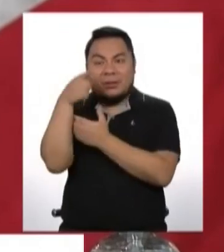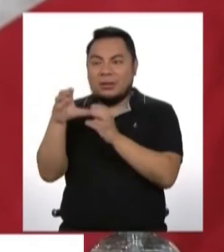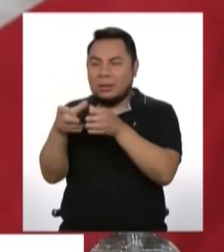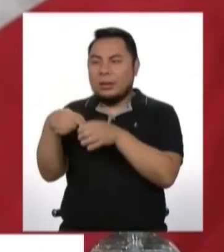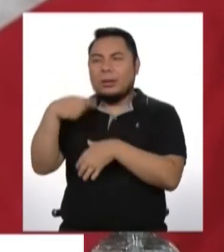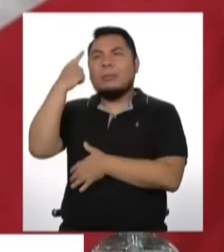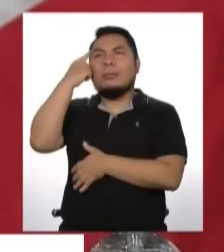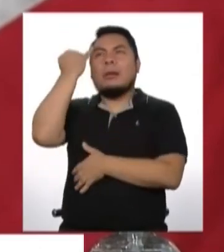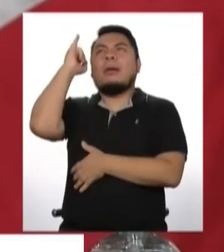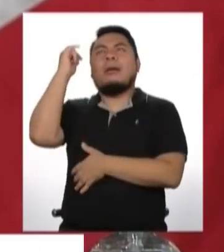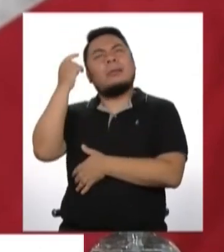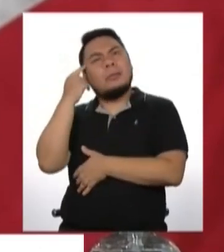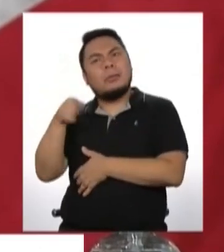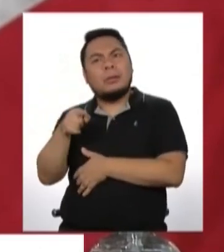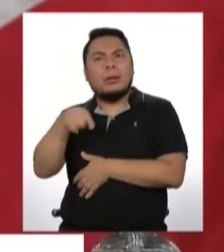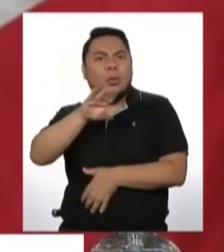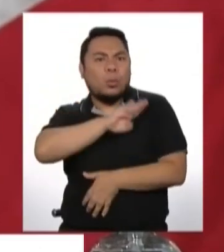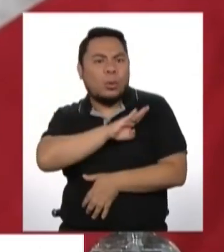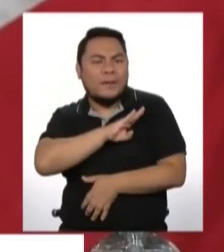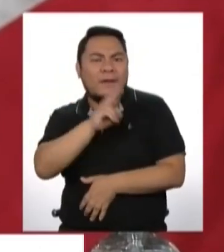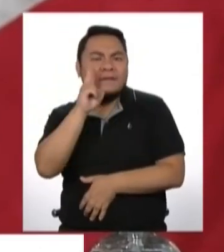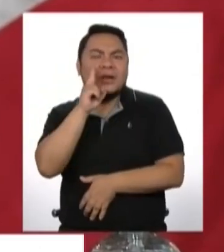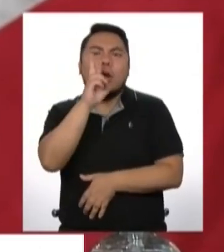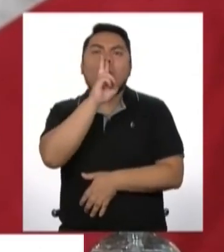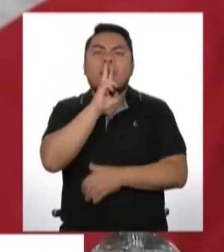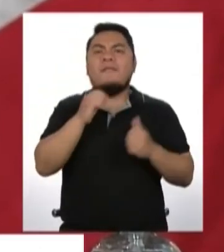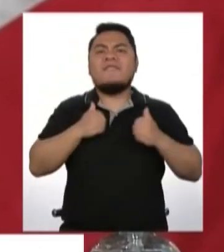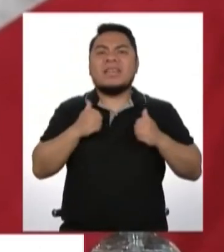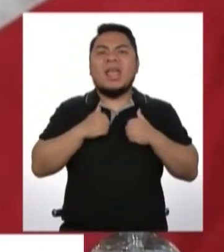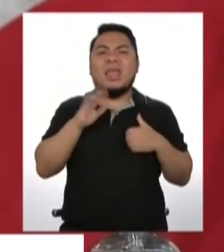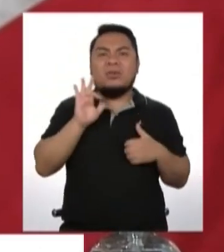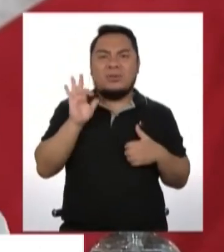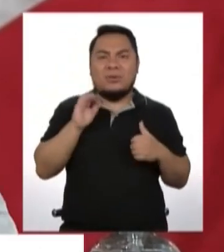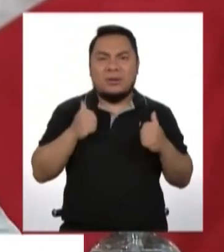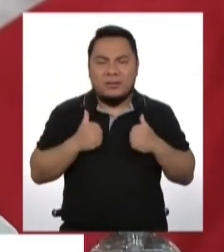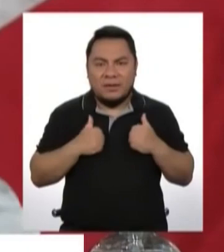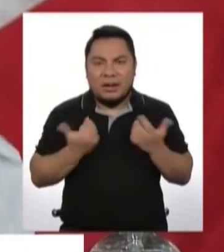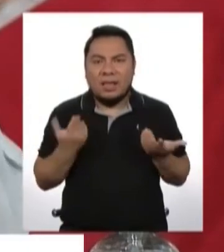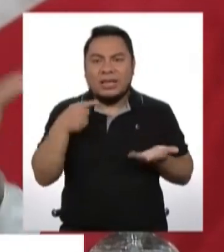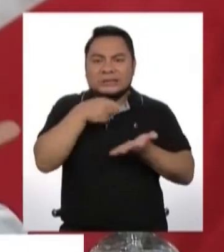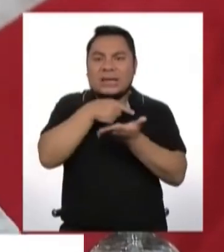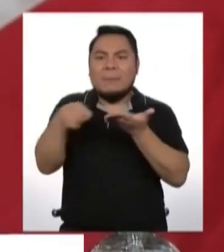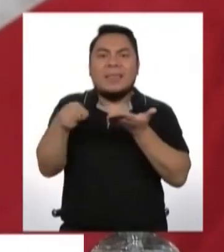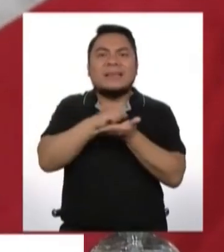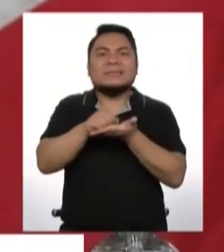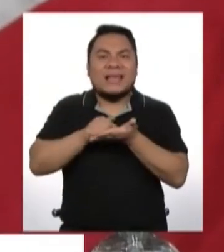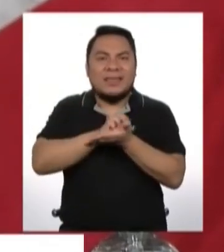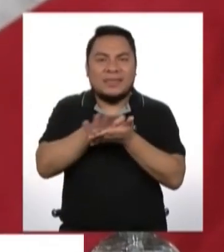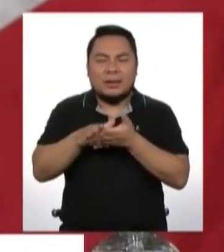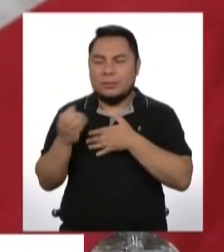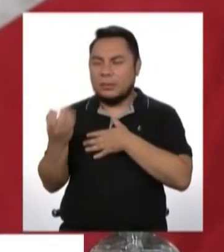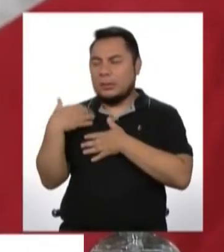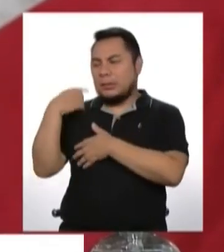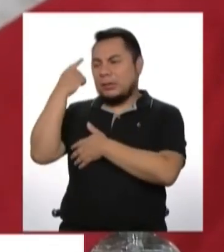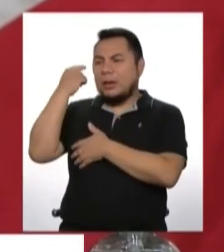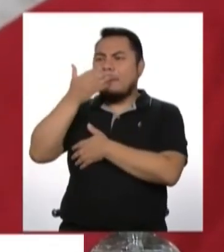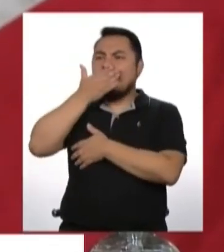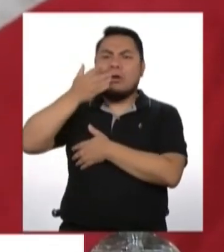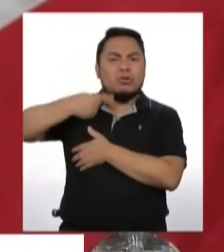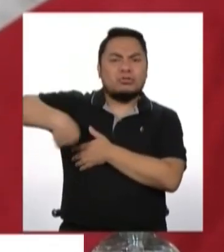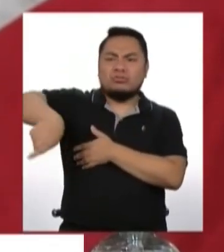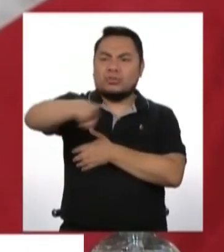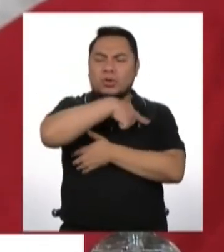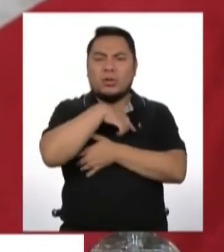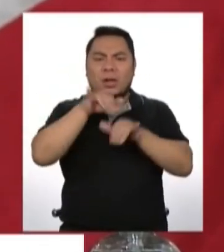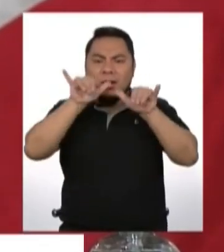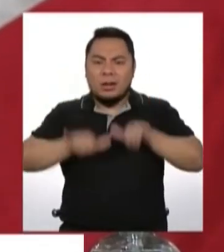mediodía, antes de empezar esta jornada de comunicación que hacemos a toda la